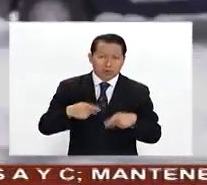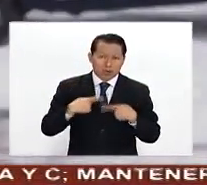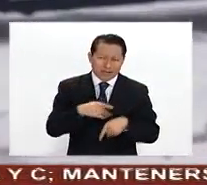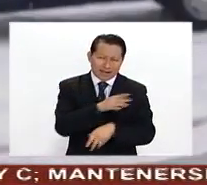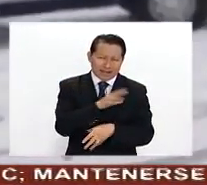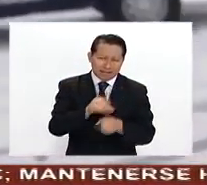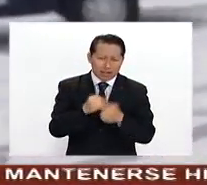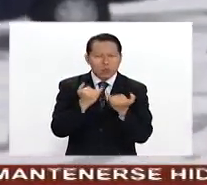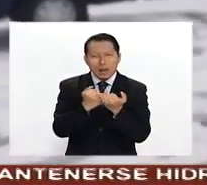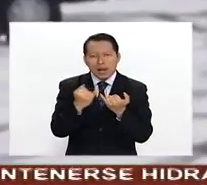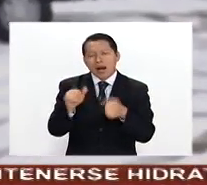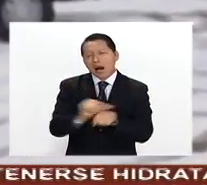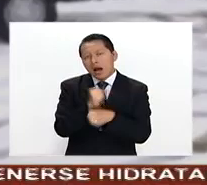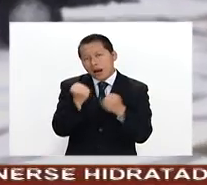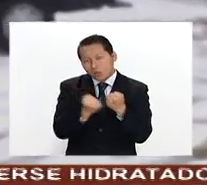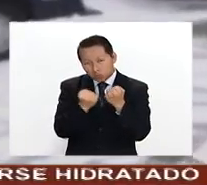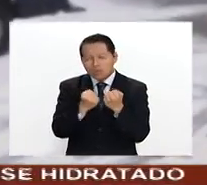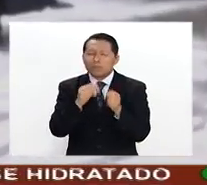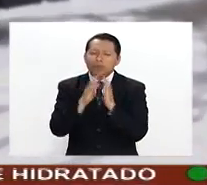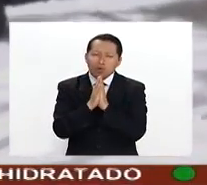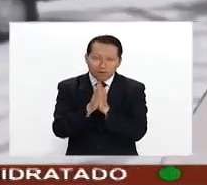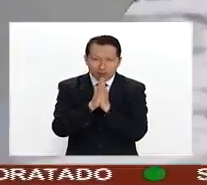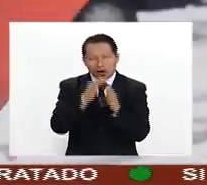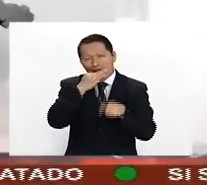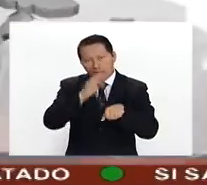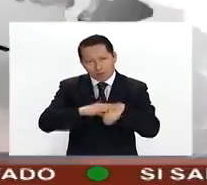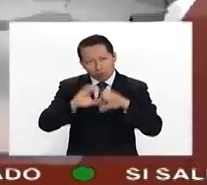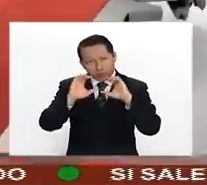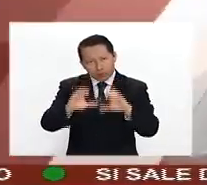a los automovilistas que extremen precauciones.